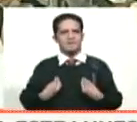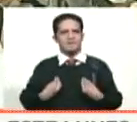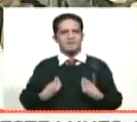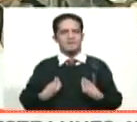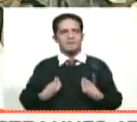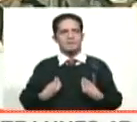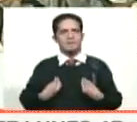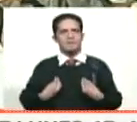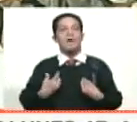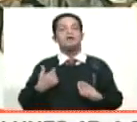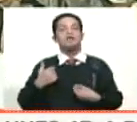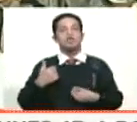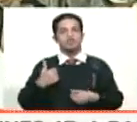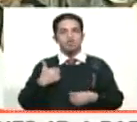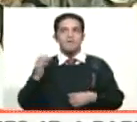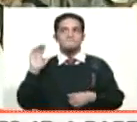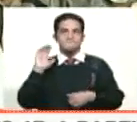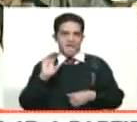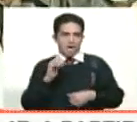Y yo vengo a ratificar